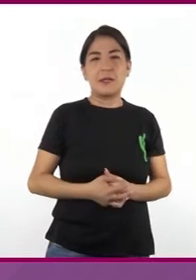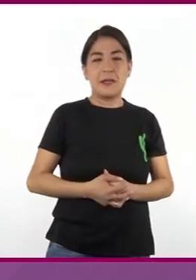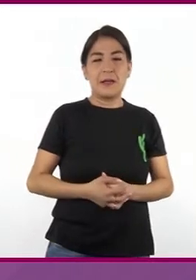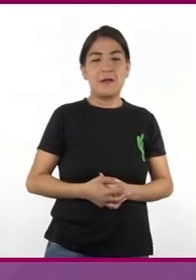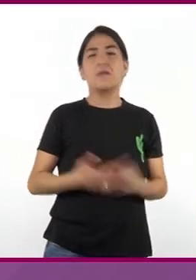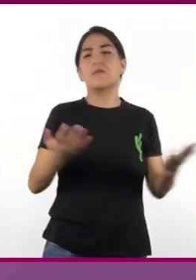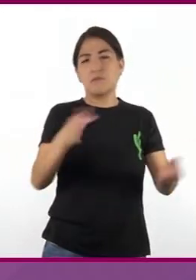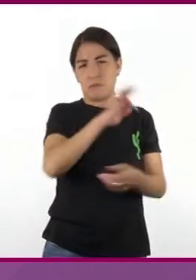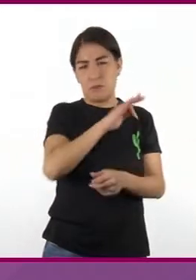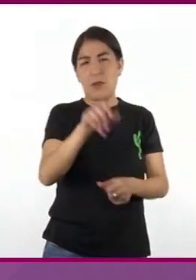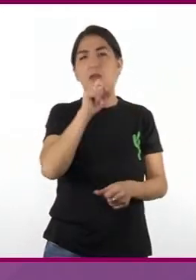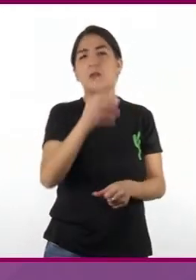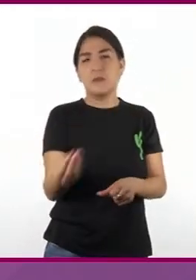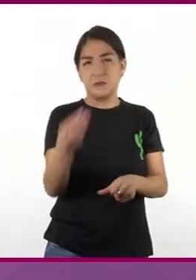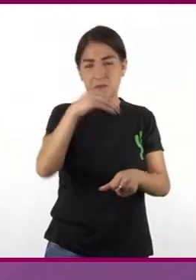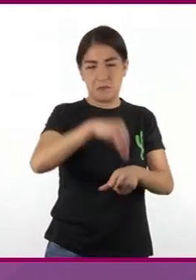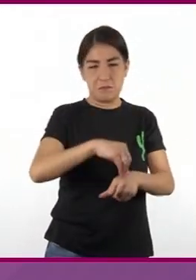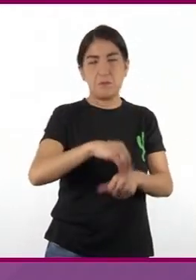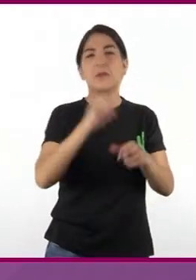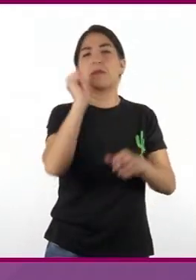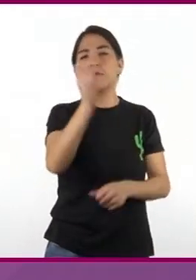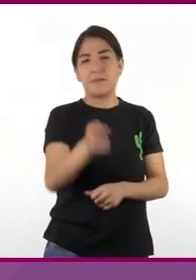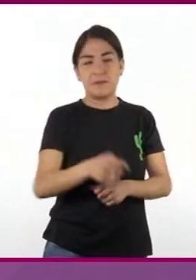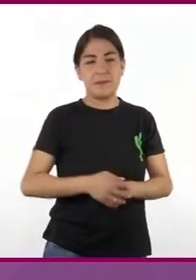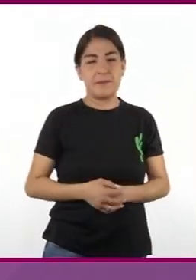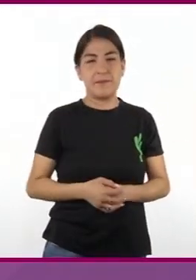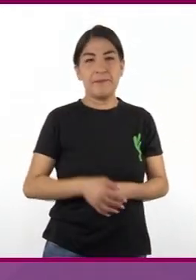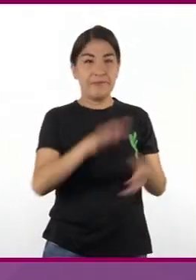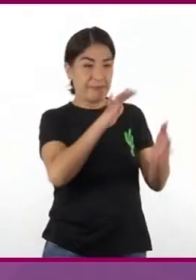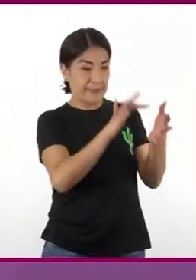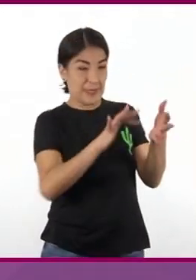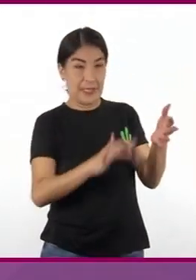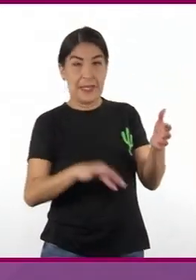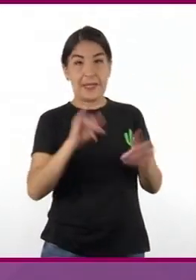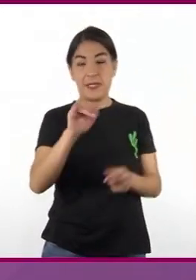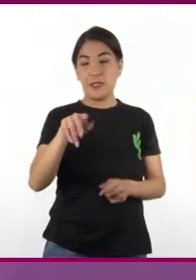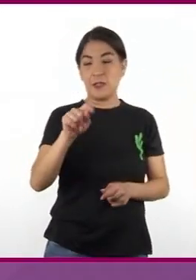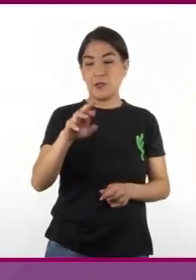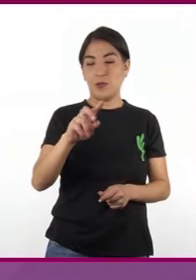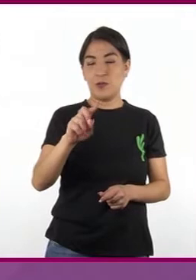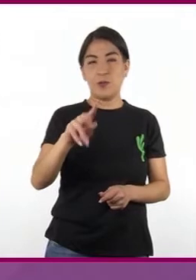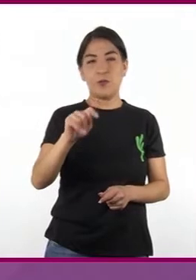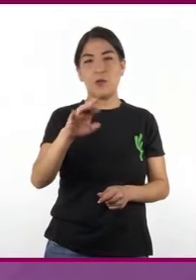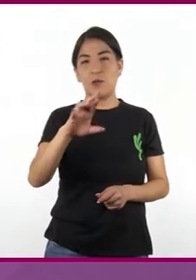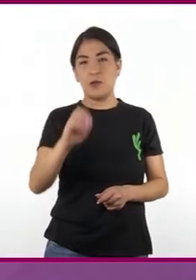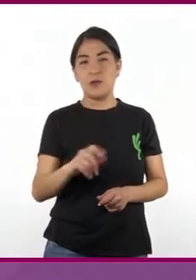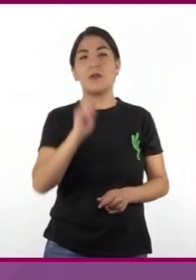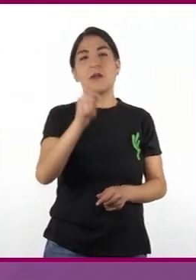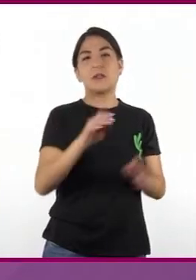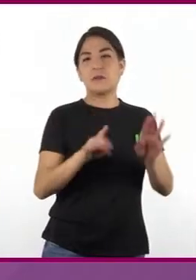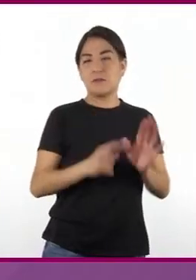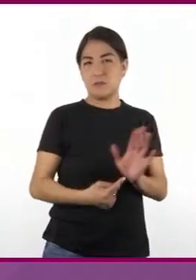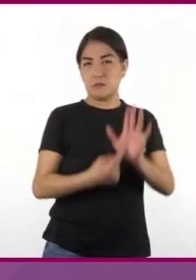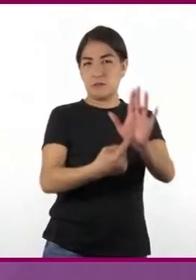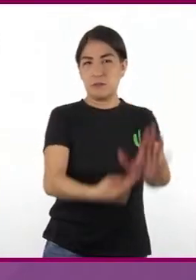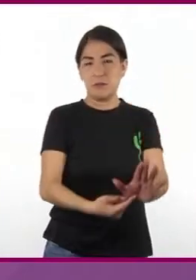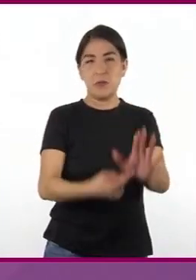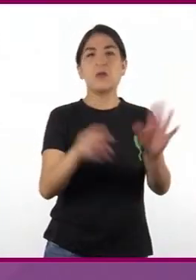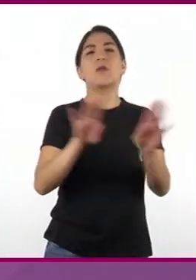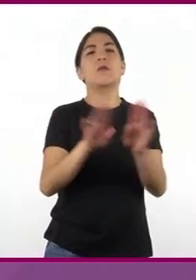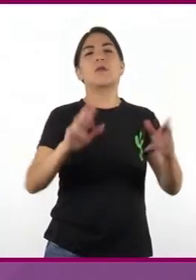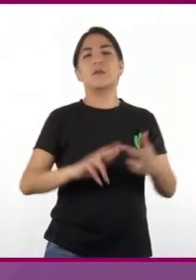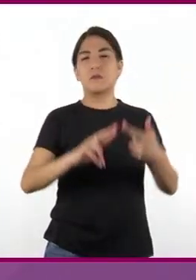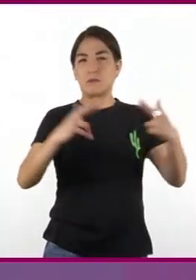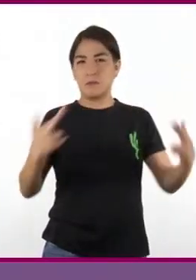Podríamos añadir entonces que entre los textos introductorios y la obra que presentan se establece una relación